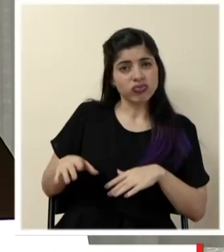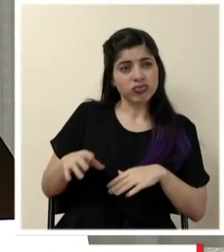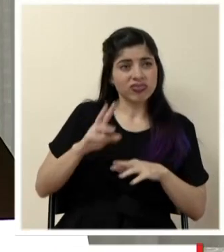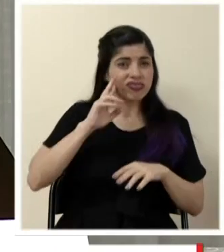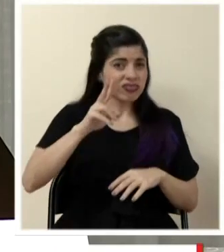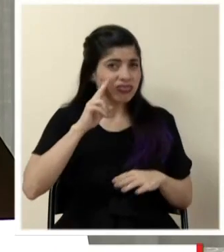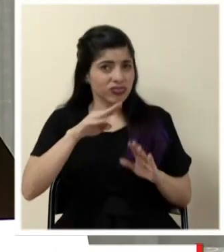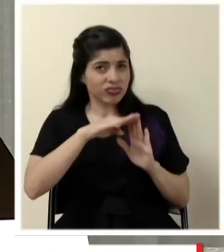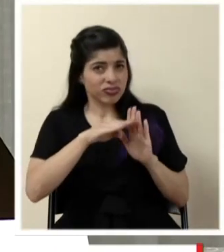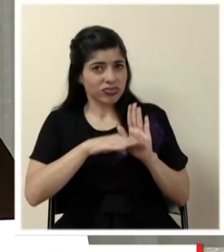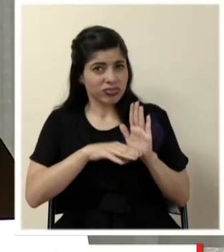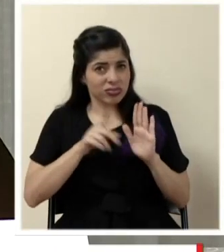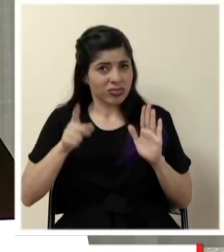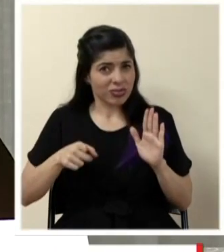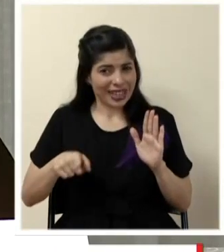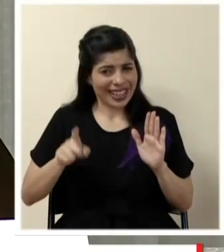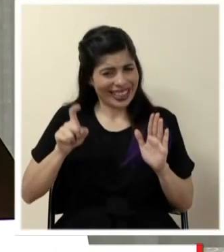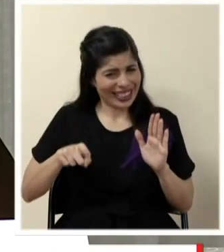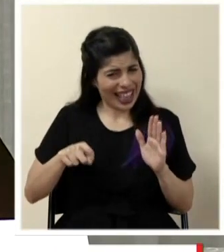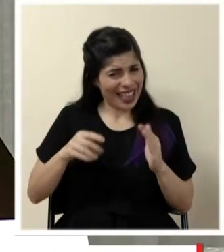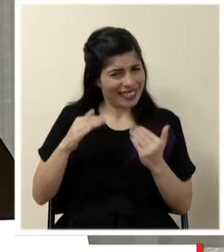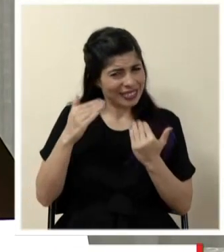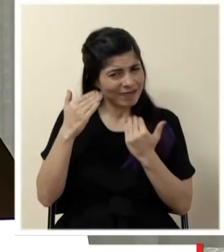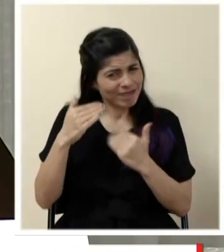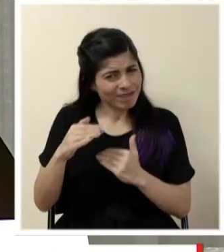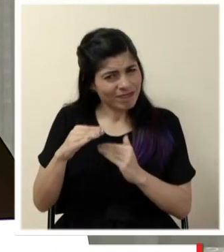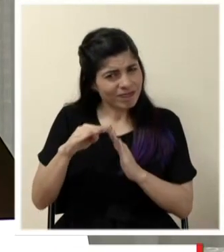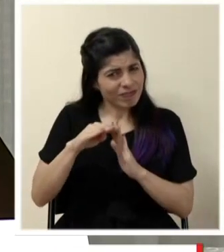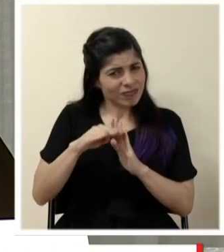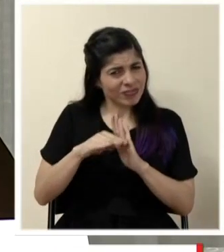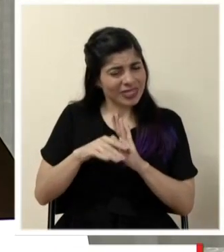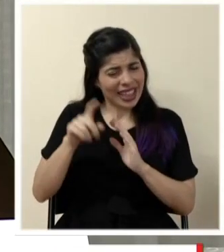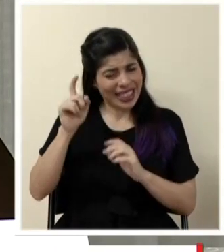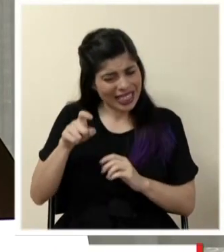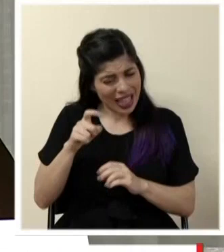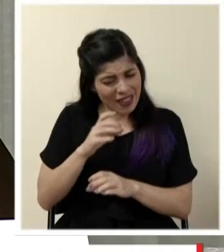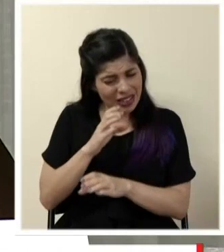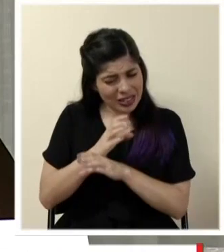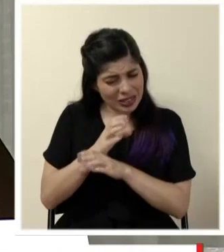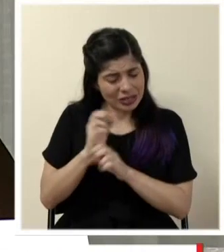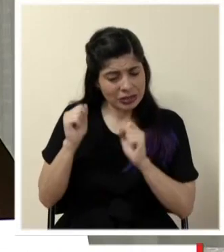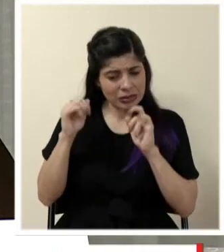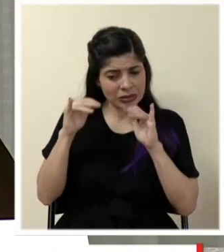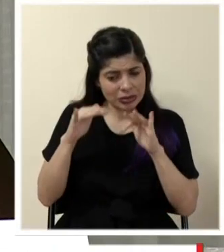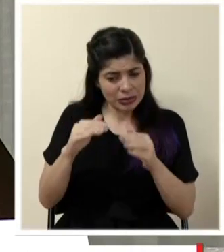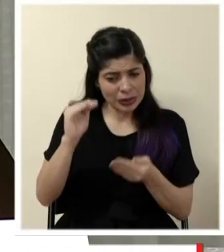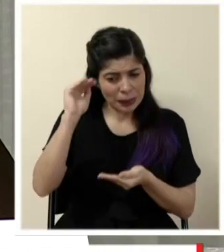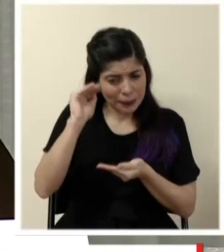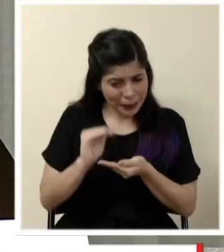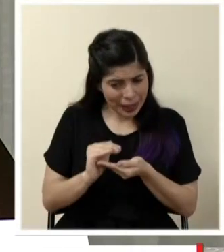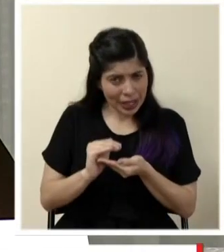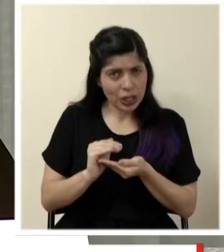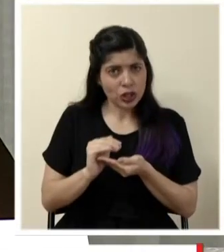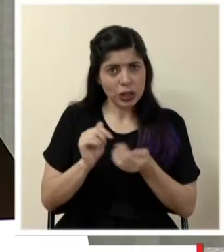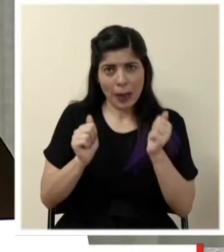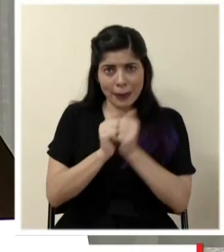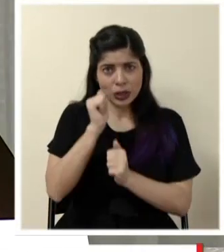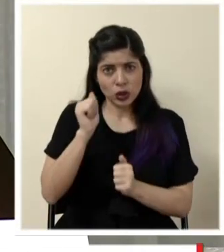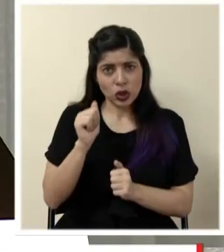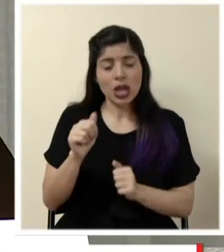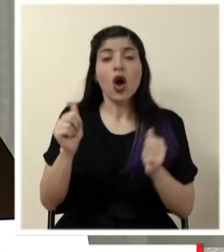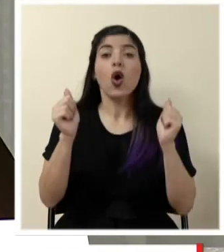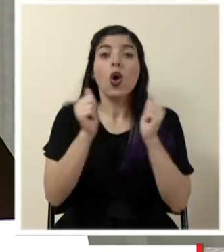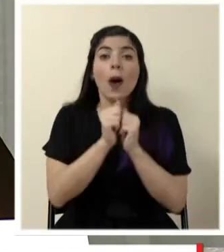medidas que se tienen que tomar, que tienen que ser sumamente estrictas y que tienen que guardar siempre un aforo disminuido en la gran cantidad de ellas,